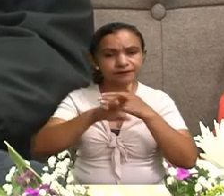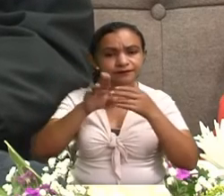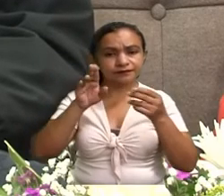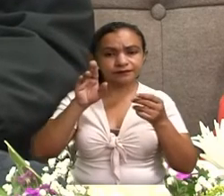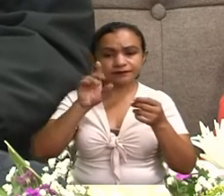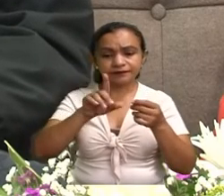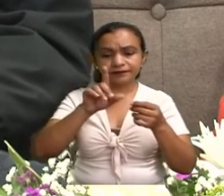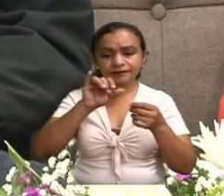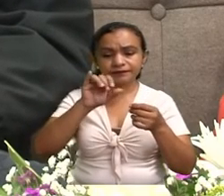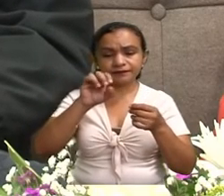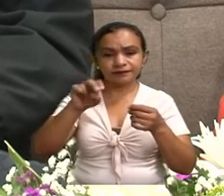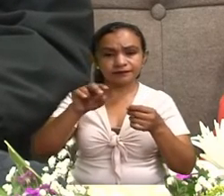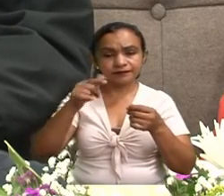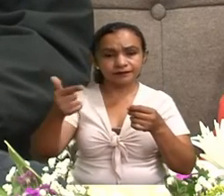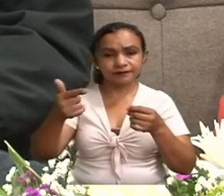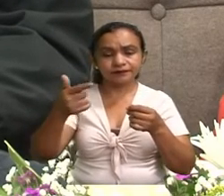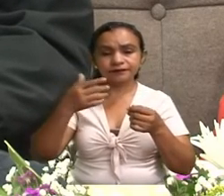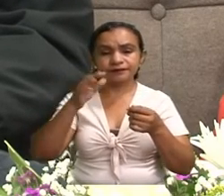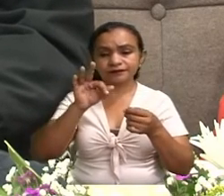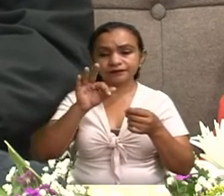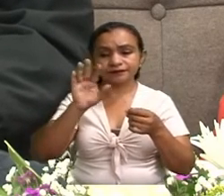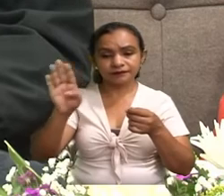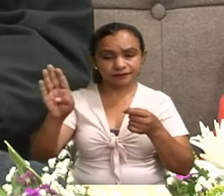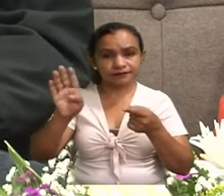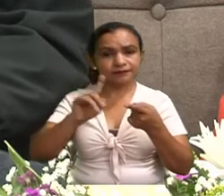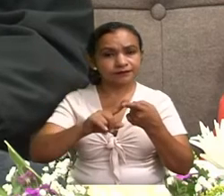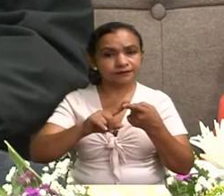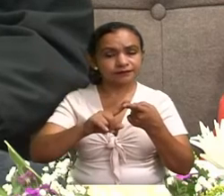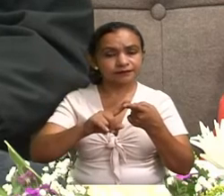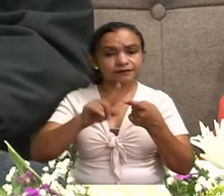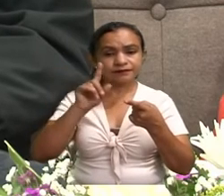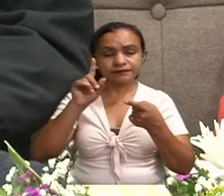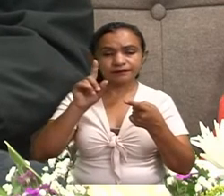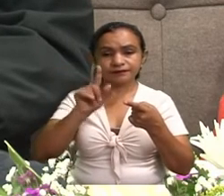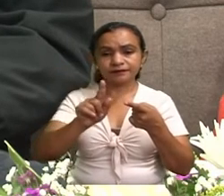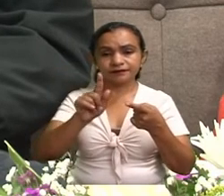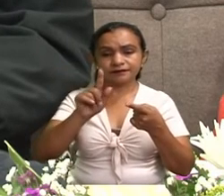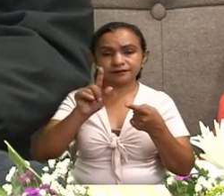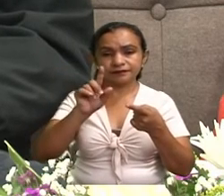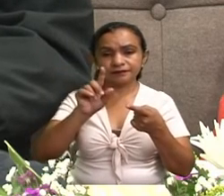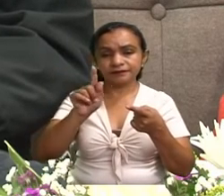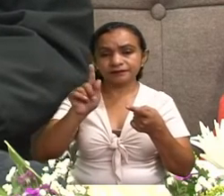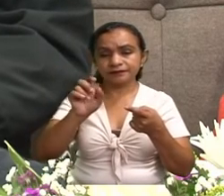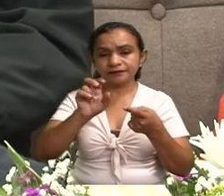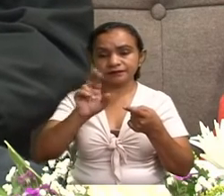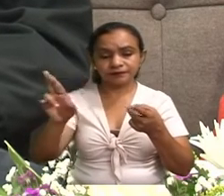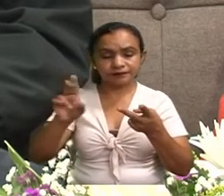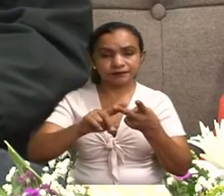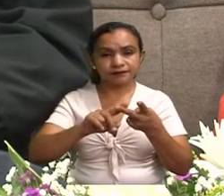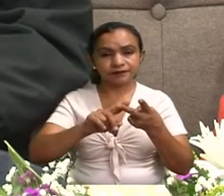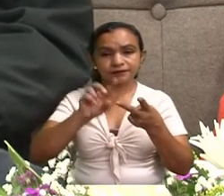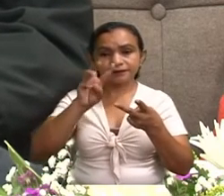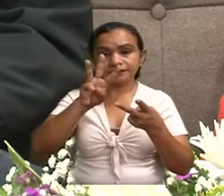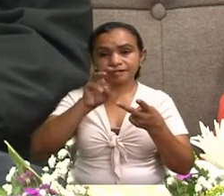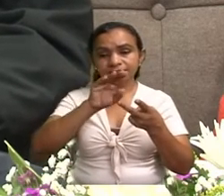lo tenemos publicado en Facebook, en Twitter y también en la página web. Ahí okay.